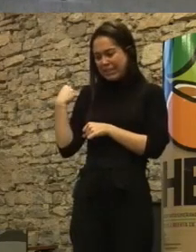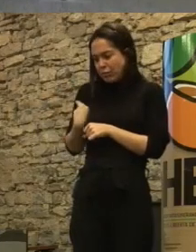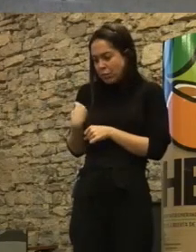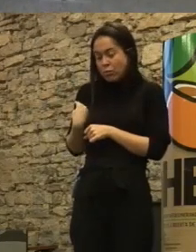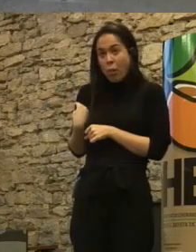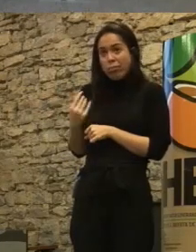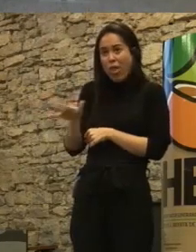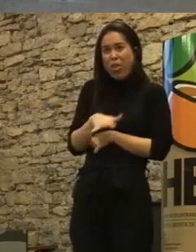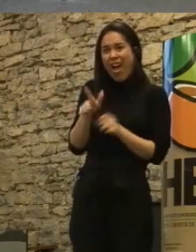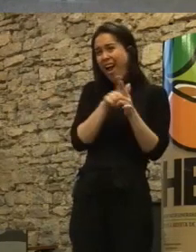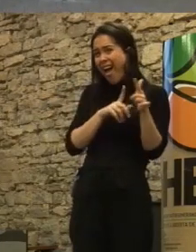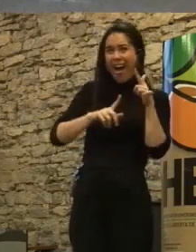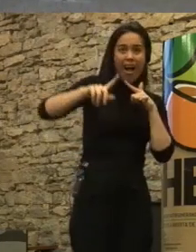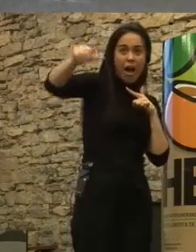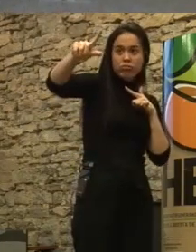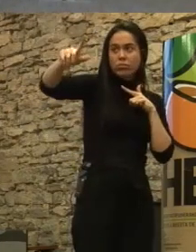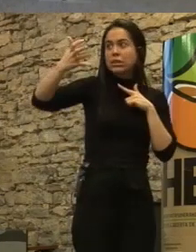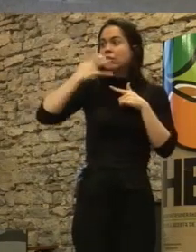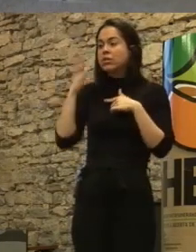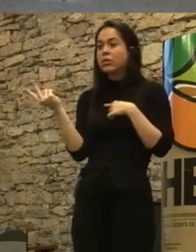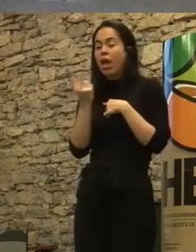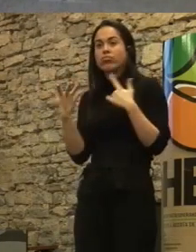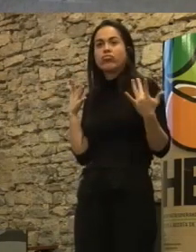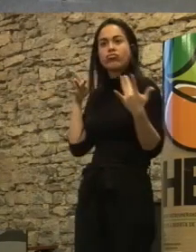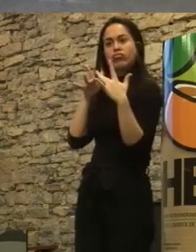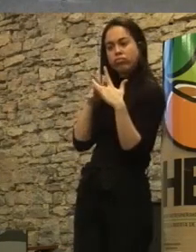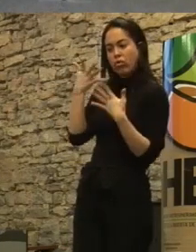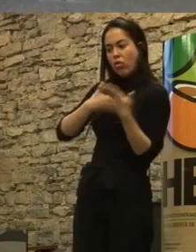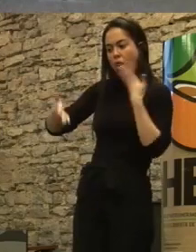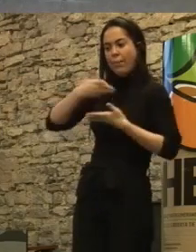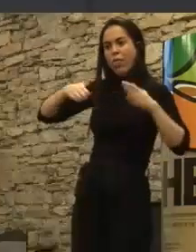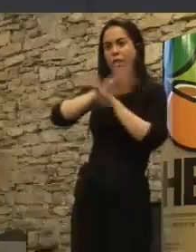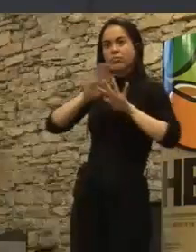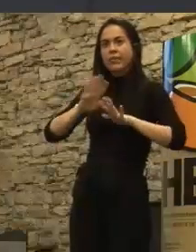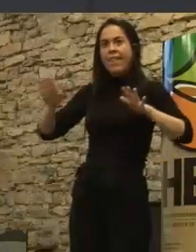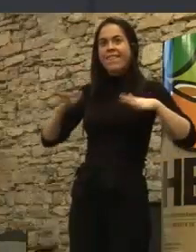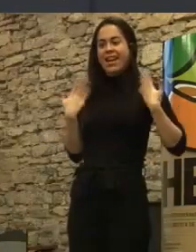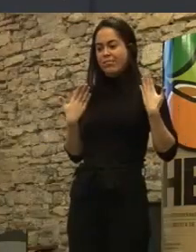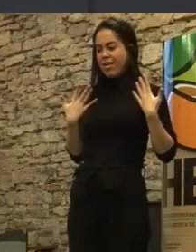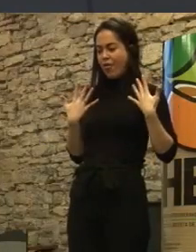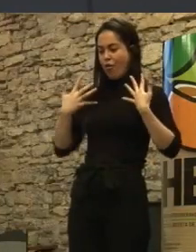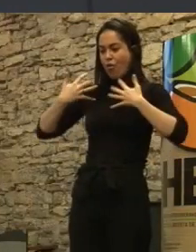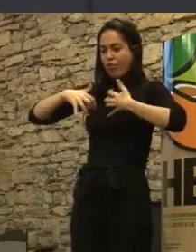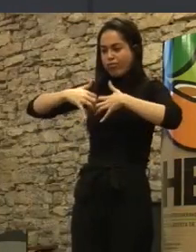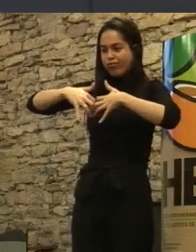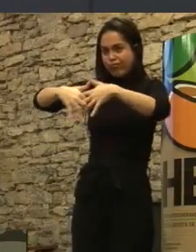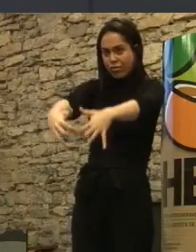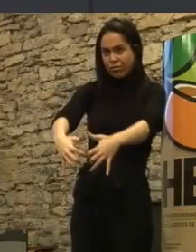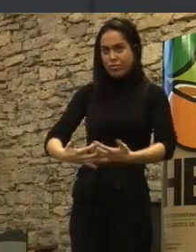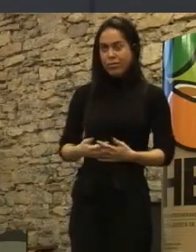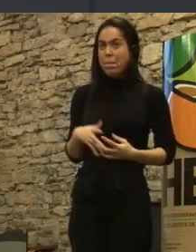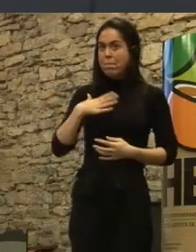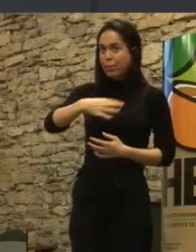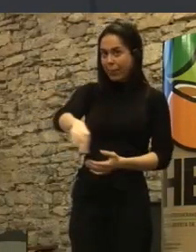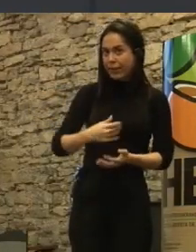ángulos. Y si se ponen a colaborar, el sector hace clic, de verdad. Tú sabes que la mitad